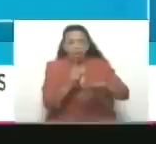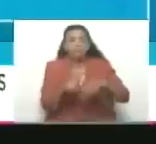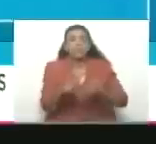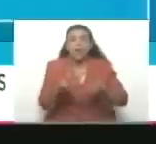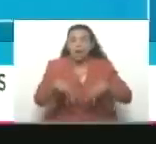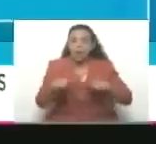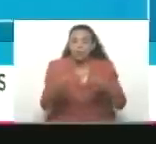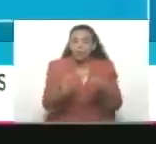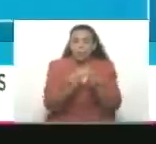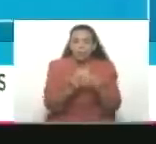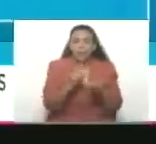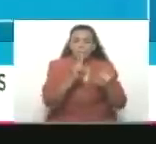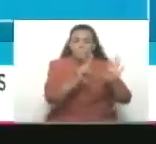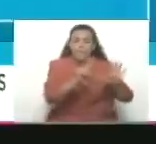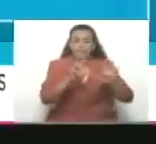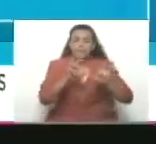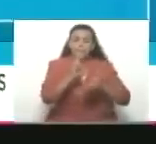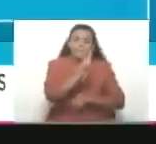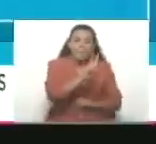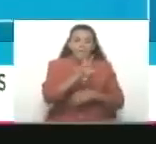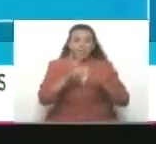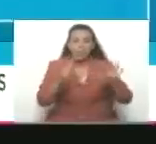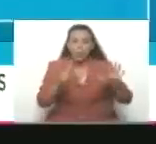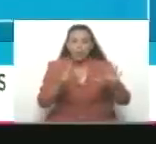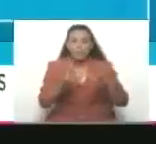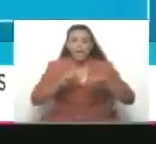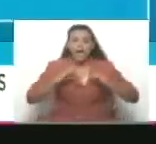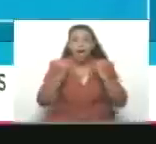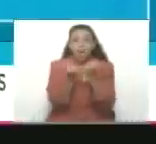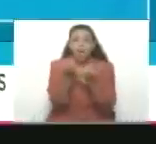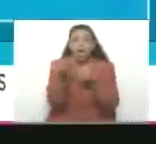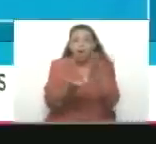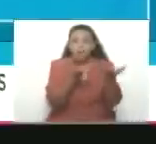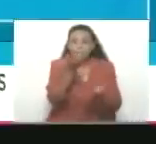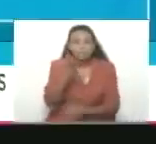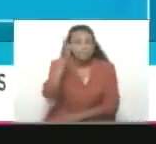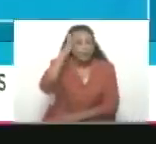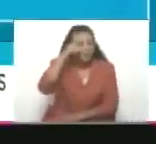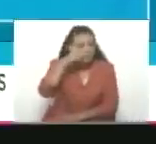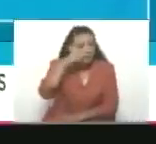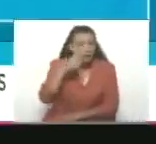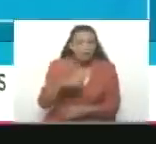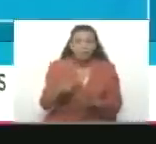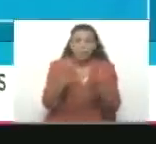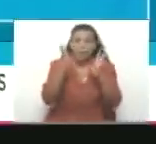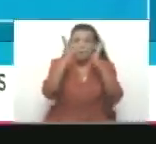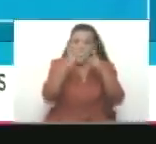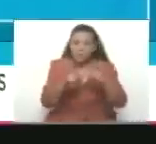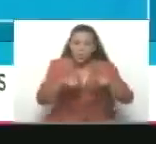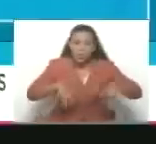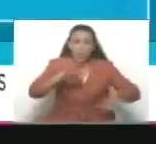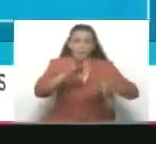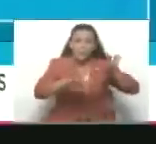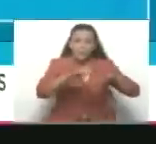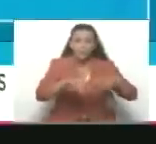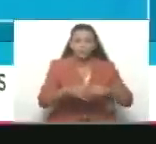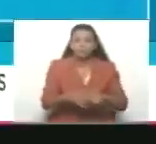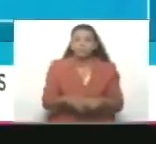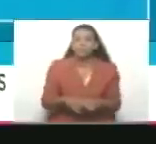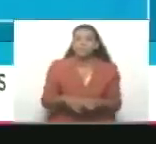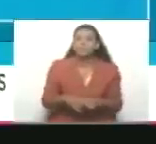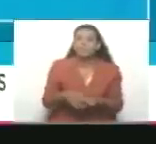rehabilitar 29 salones siete baños cocina áreas administrativas que están por los pisos